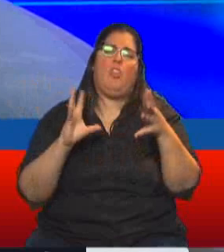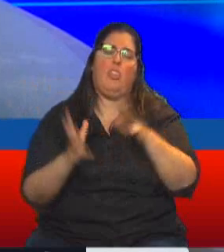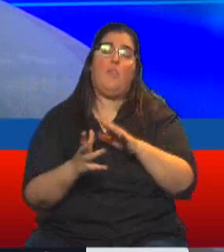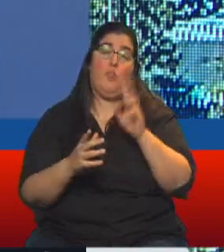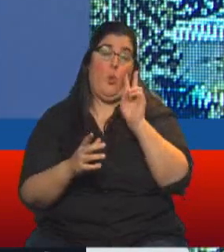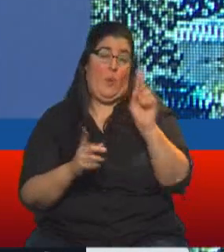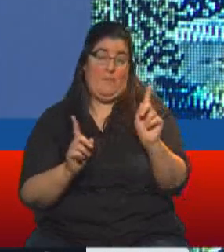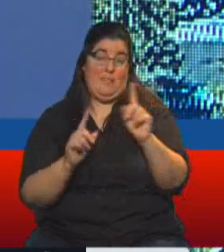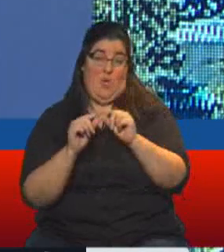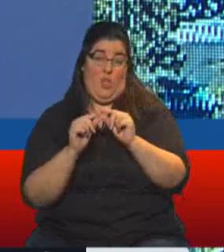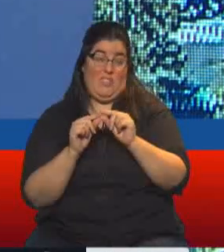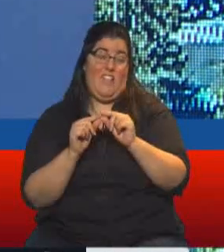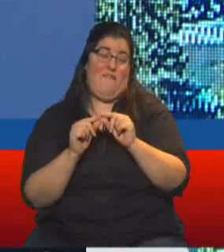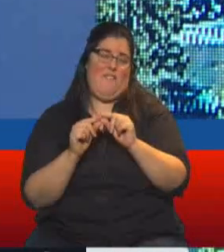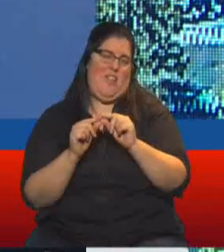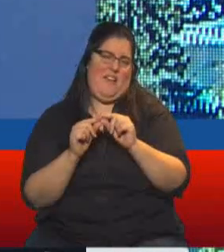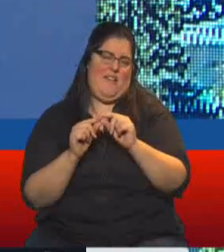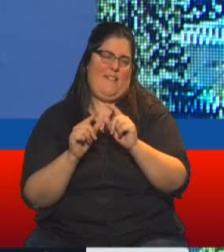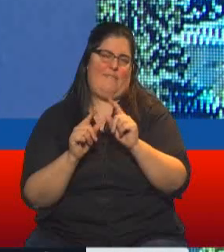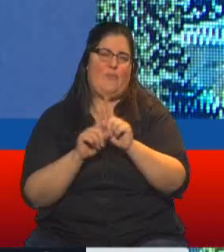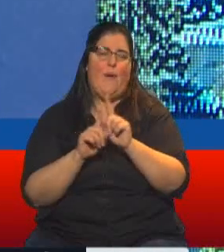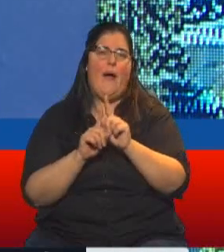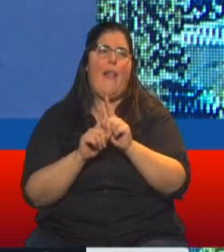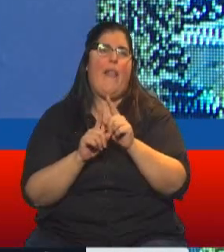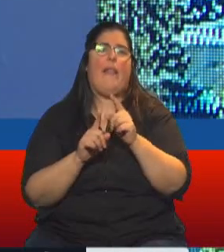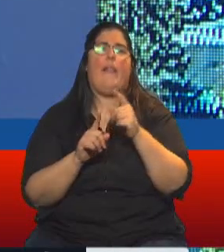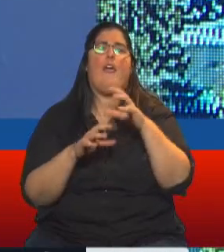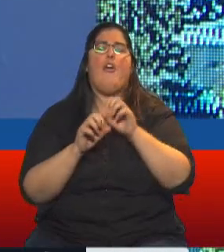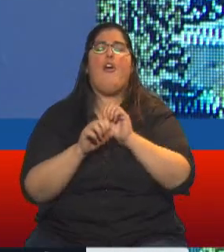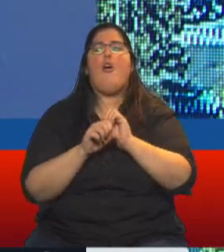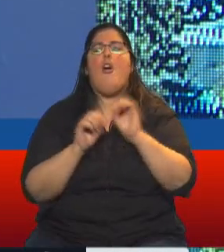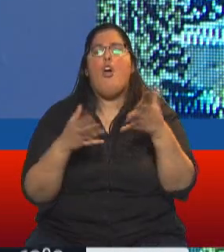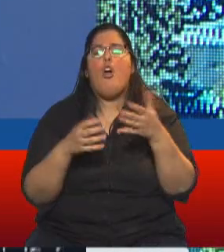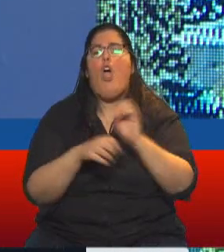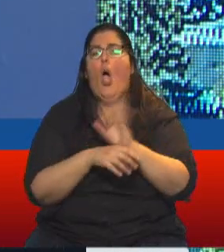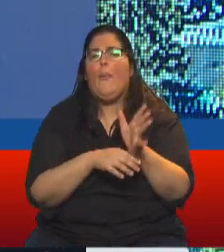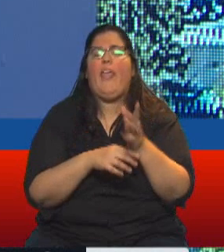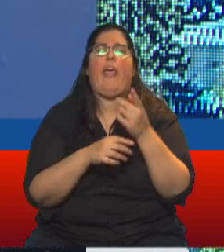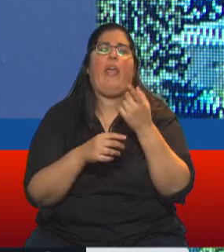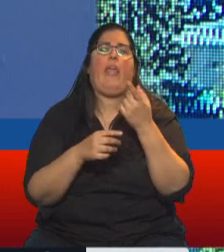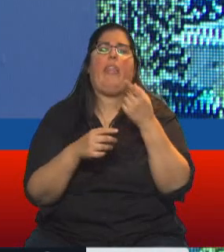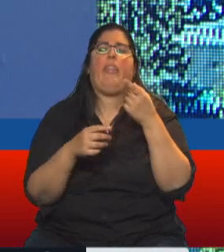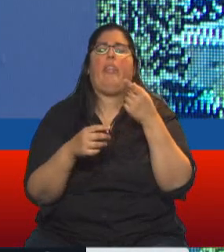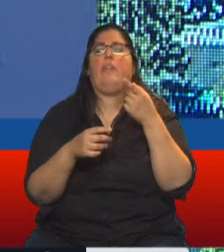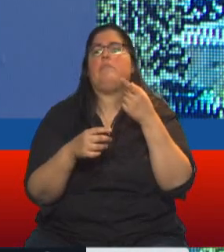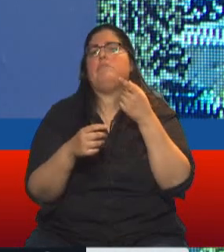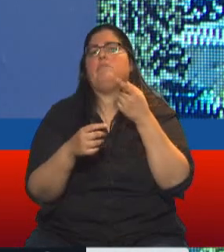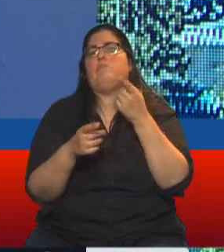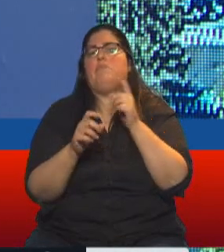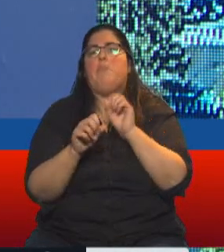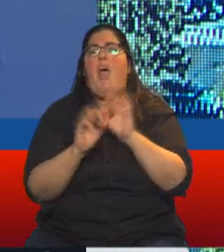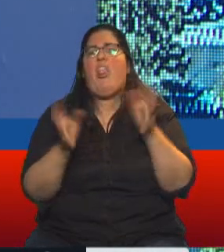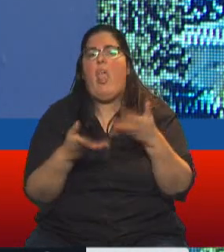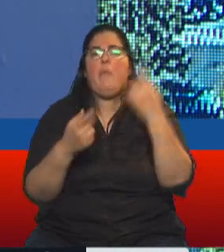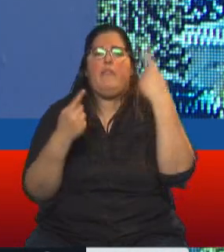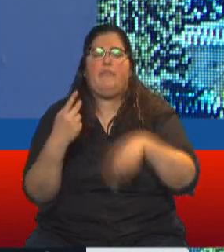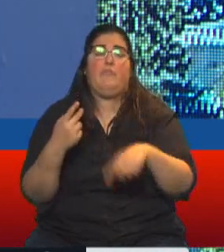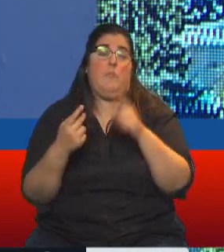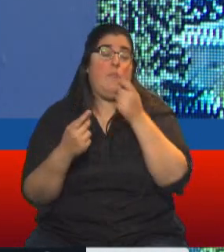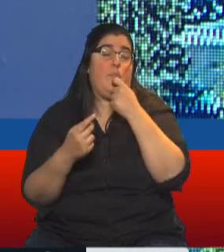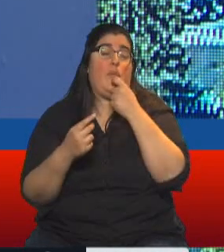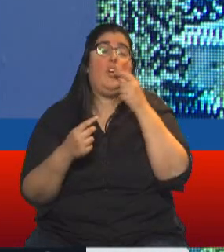cifras muy malas de performance en cuanto a la lucha contra el coronavirus y el control de la pandemia, se explican en buena medida, por ejemplo, por el hecho de que el